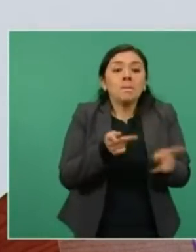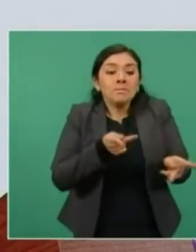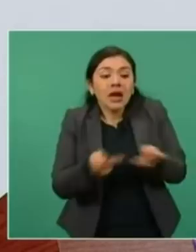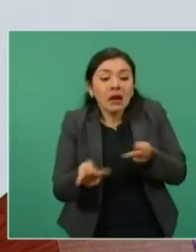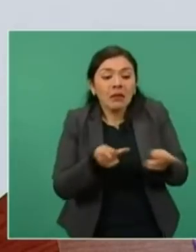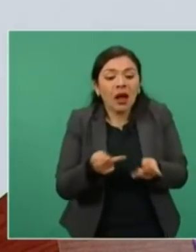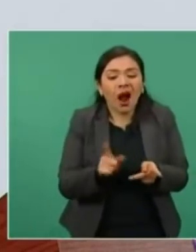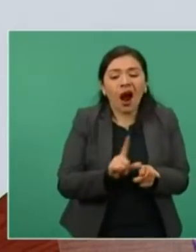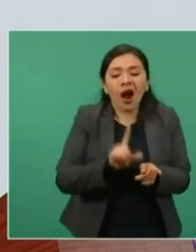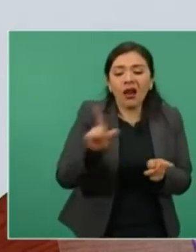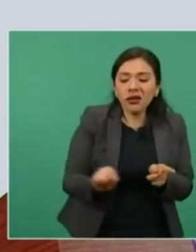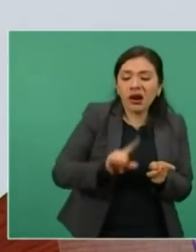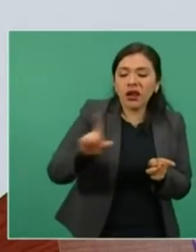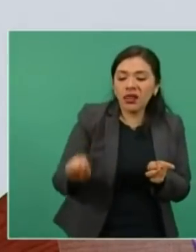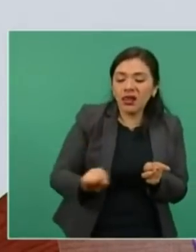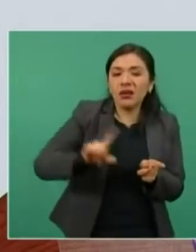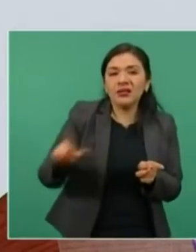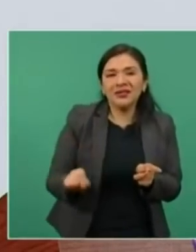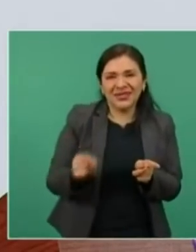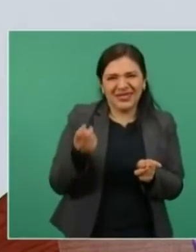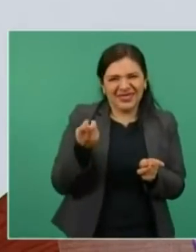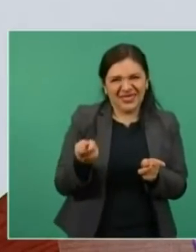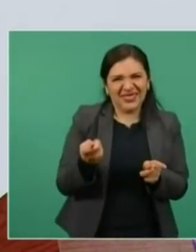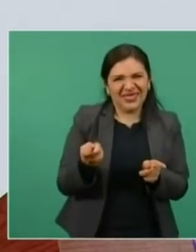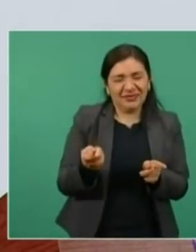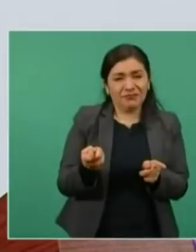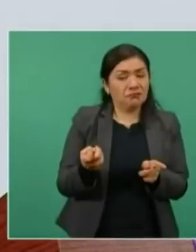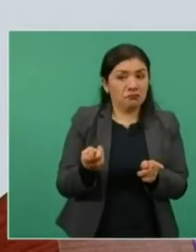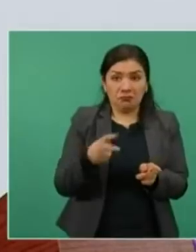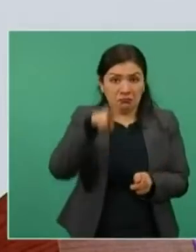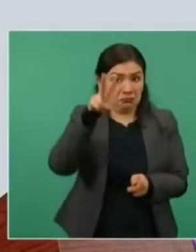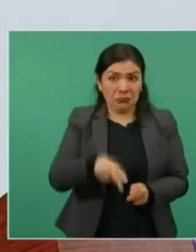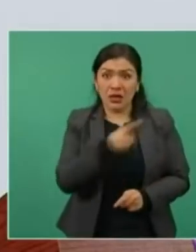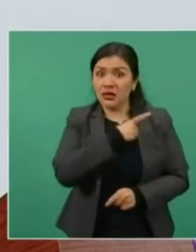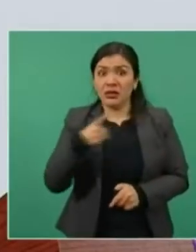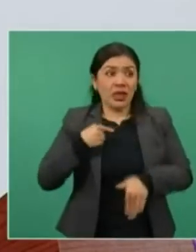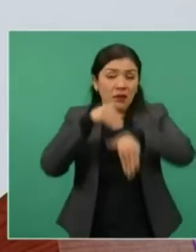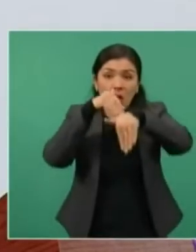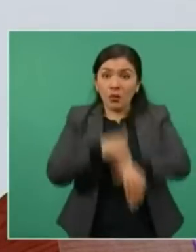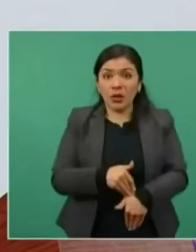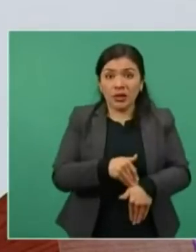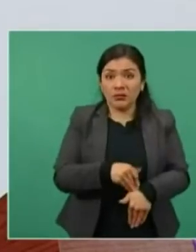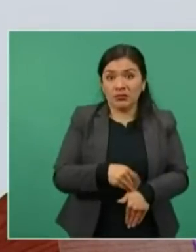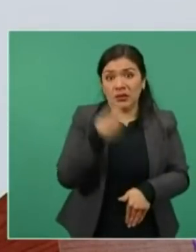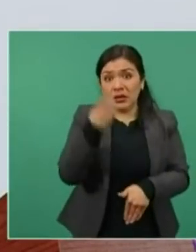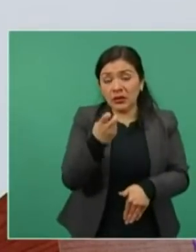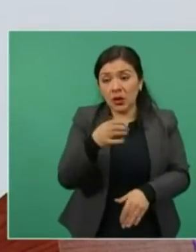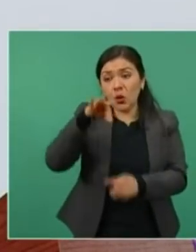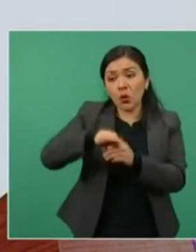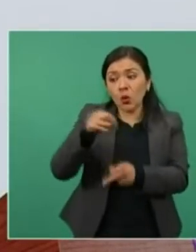porque al final se tiene que hacer la revocación del mandato